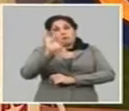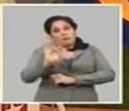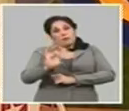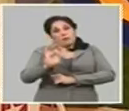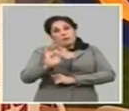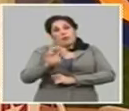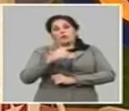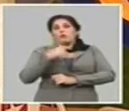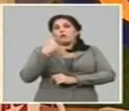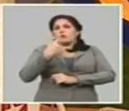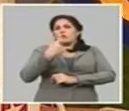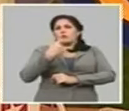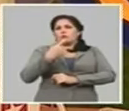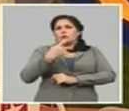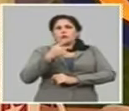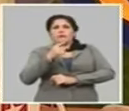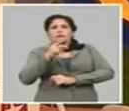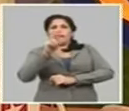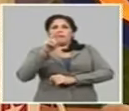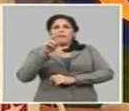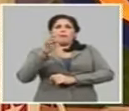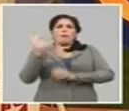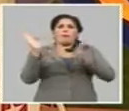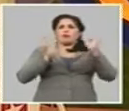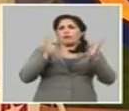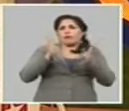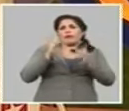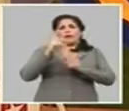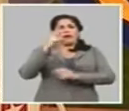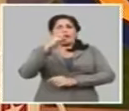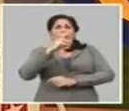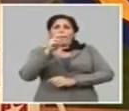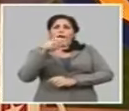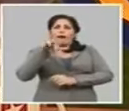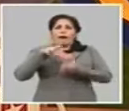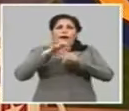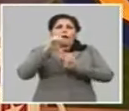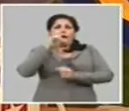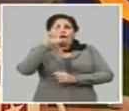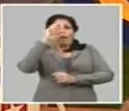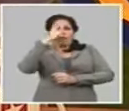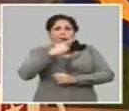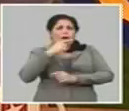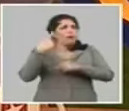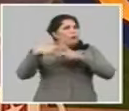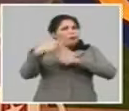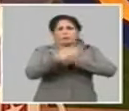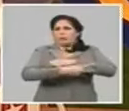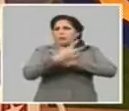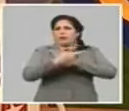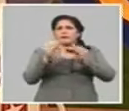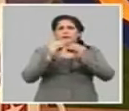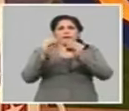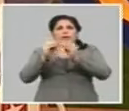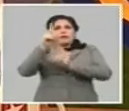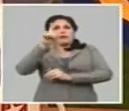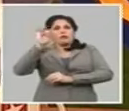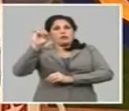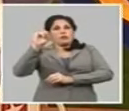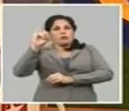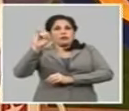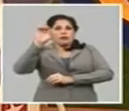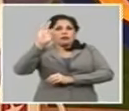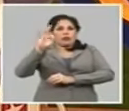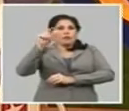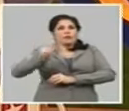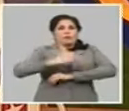están reportando caso eritrea moçambique dominica y granada lo que hace los socios y 268 países que